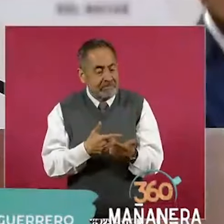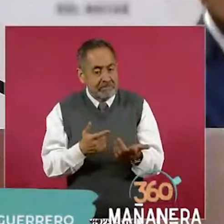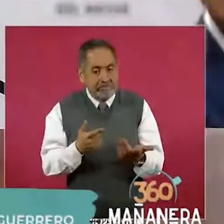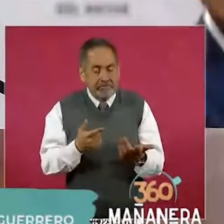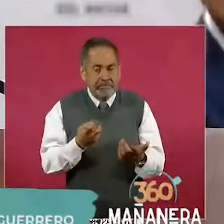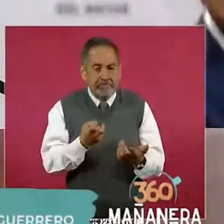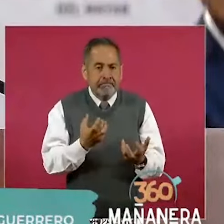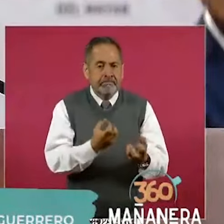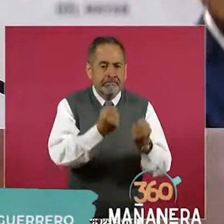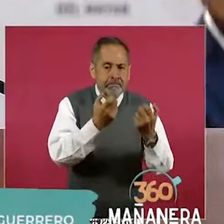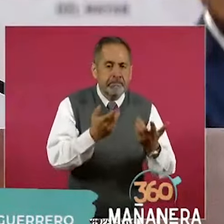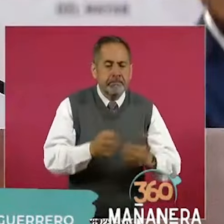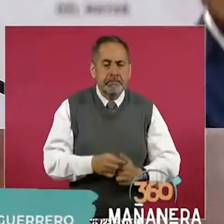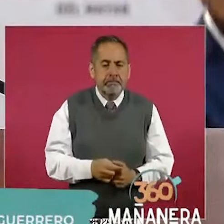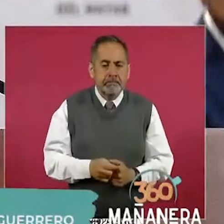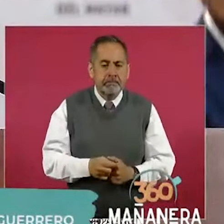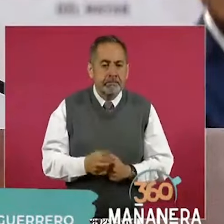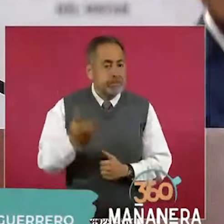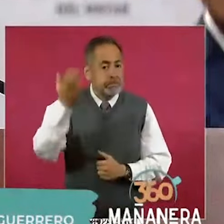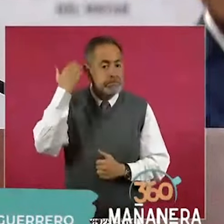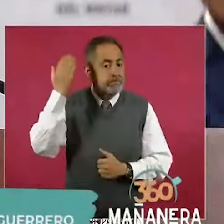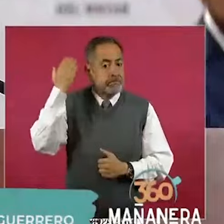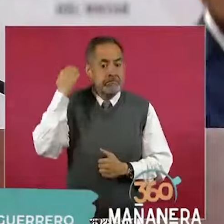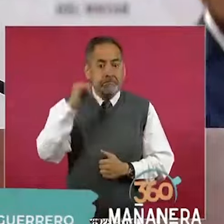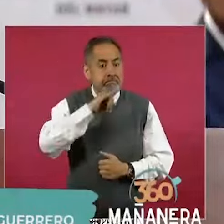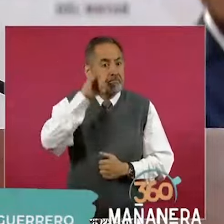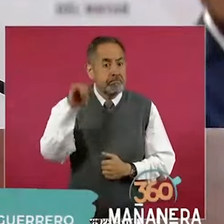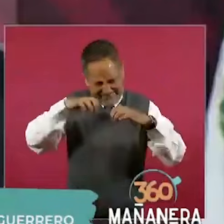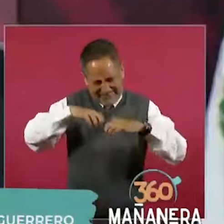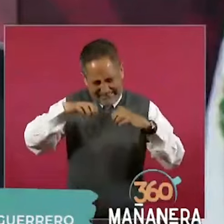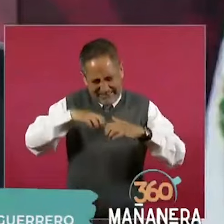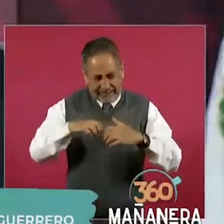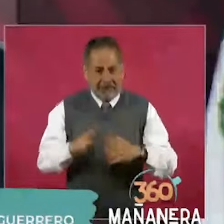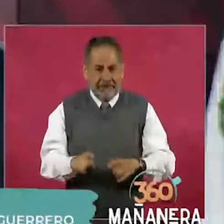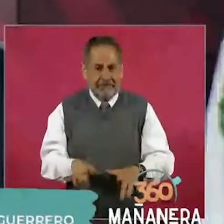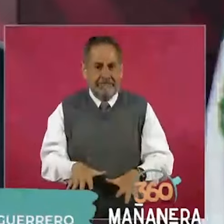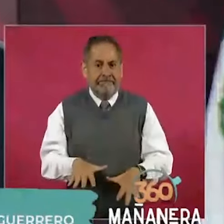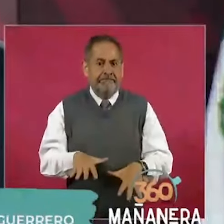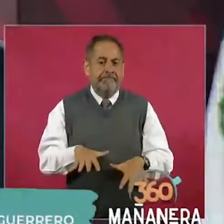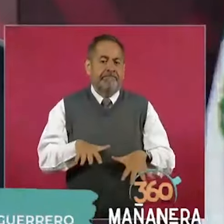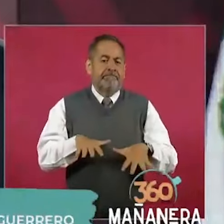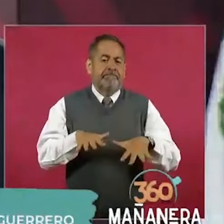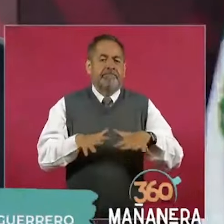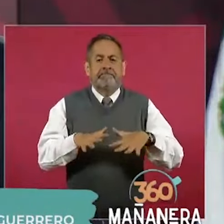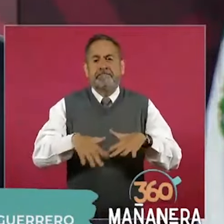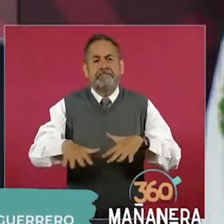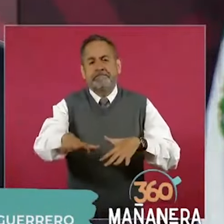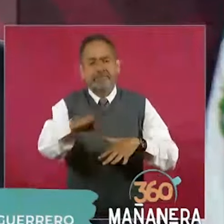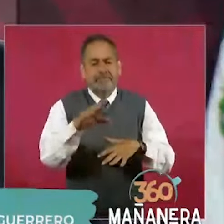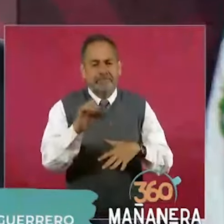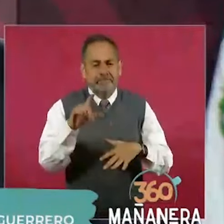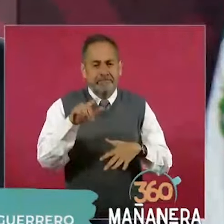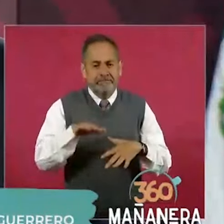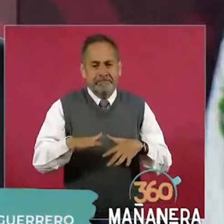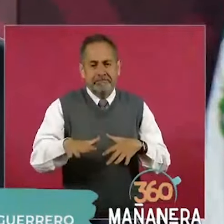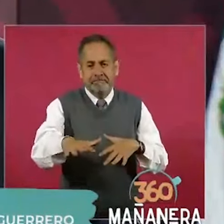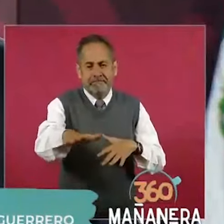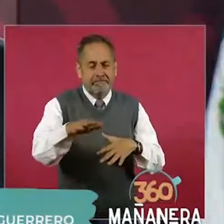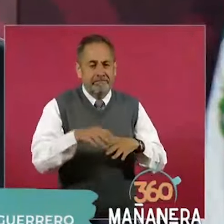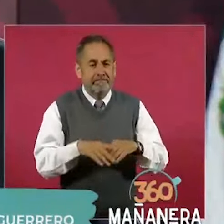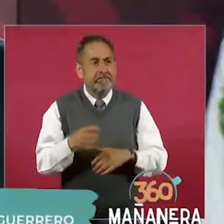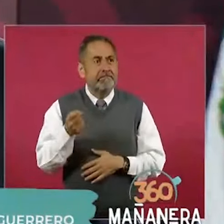eh Como no se había visto en mucho tiempo y por eso las inundaciones en